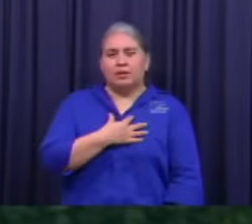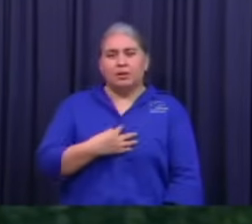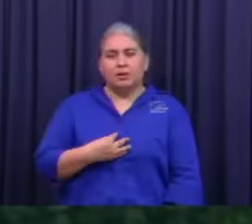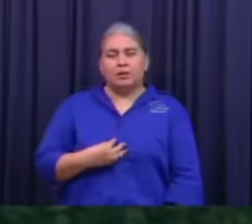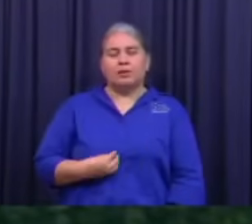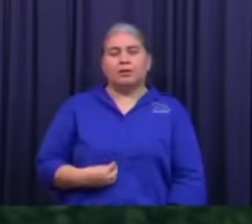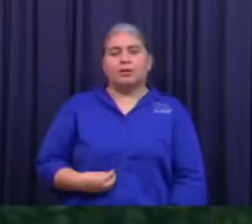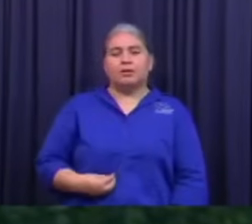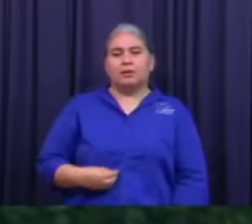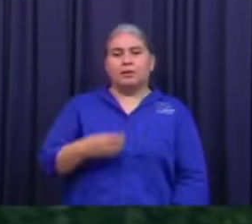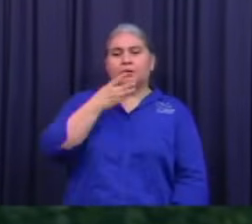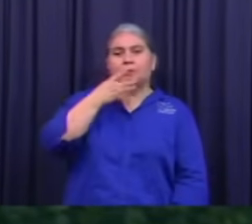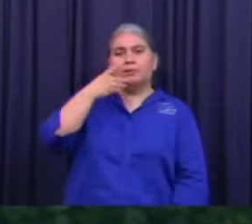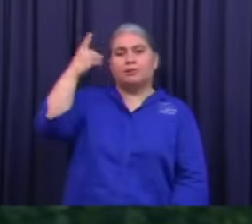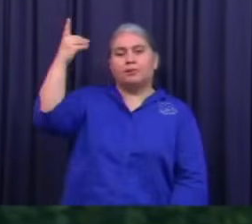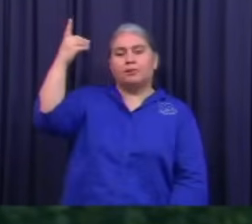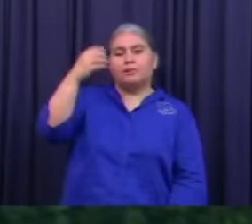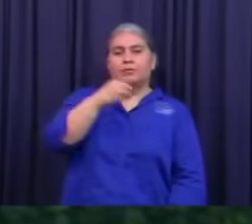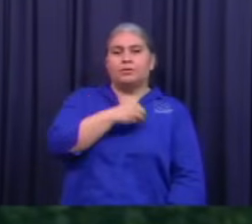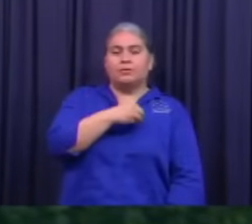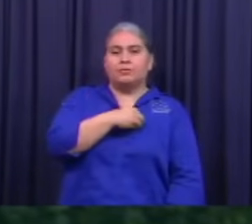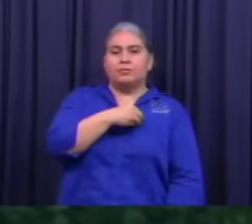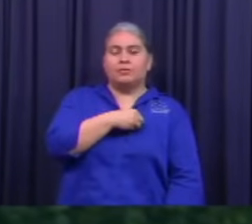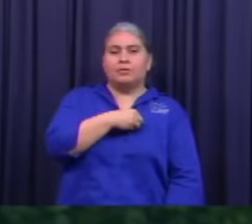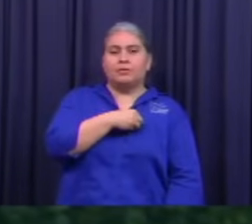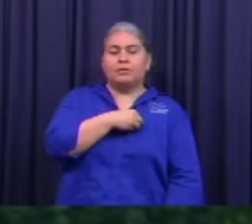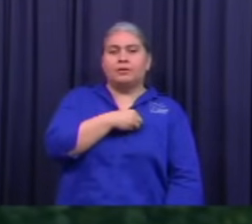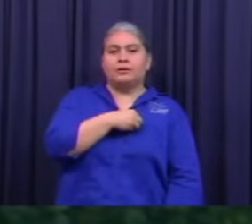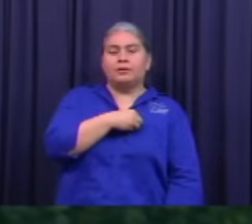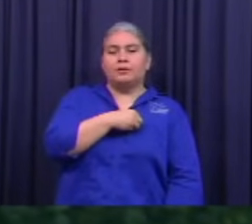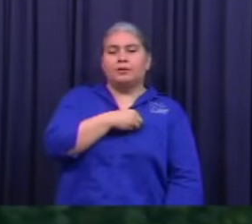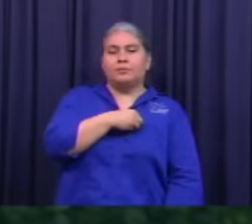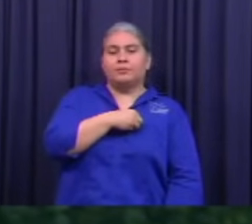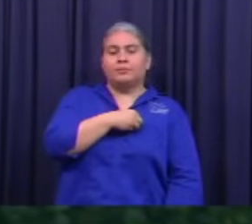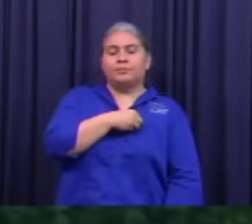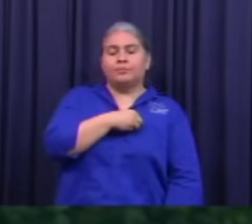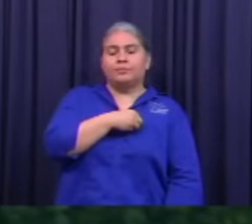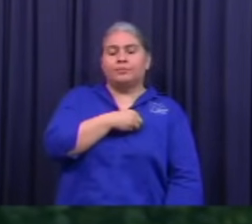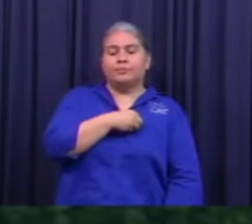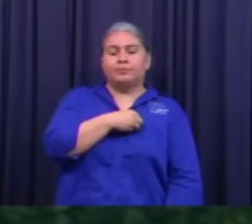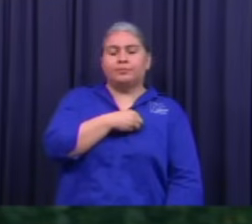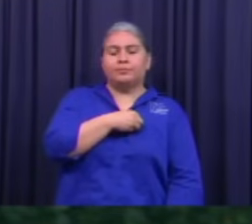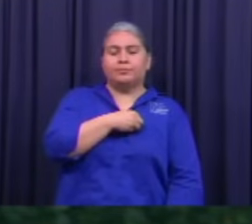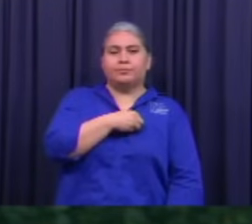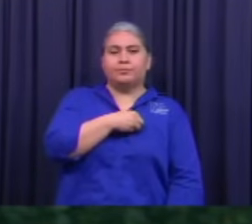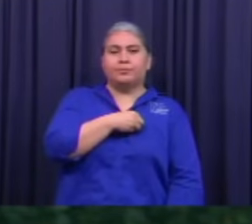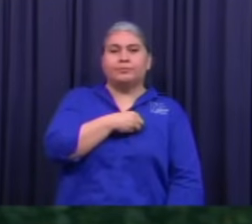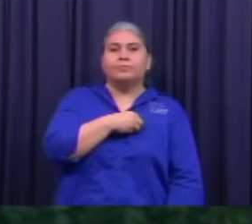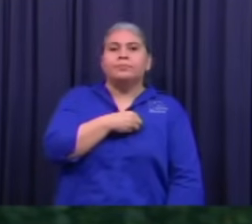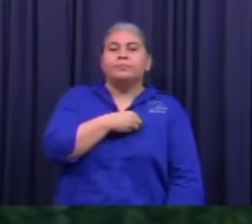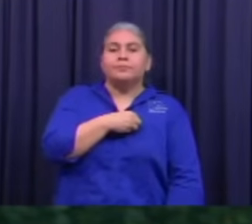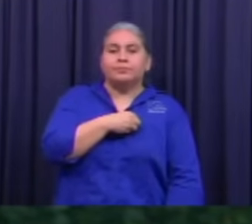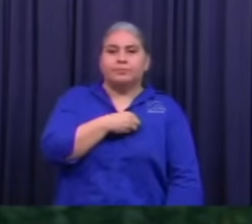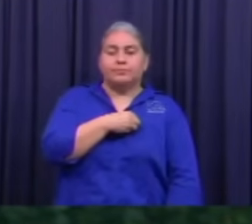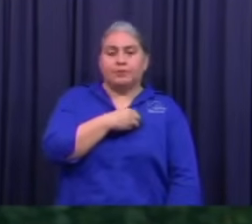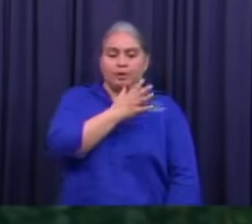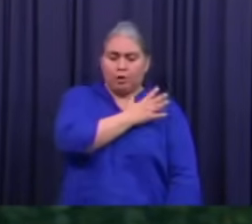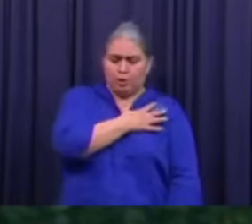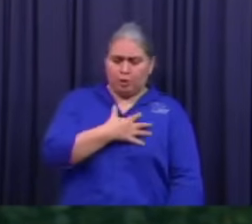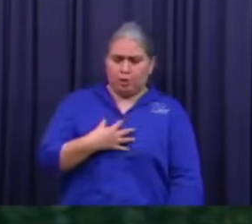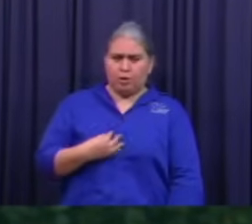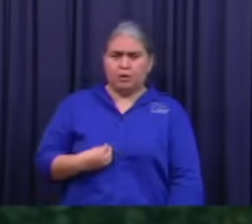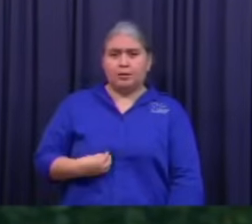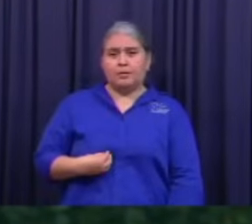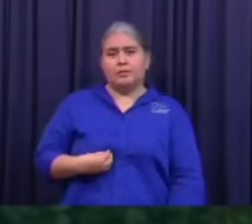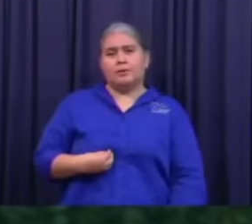Dios lo que quiere hacer es que ese esa tristeza los conduzca al arrepentimiento y el arrepentimiento a las salvación y